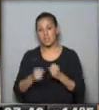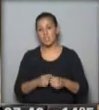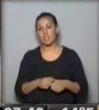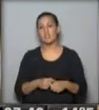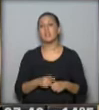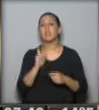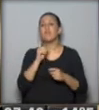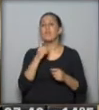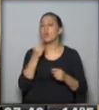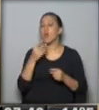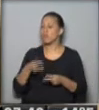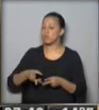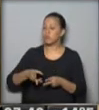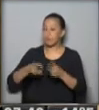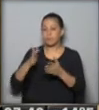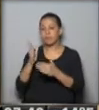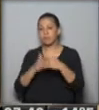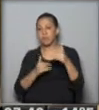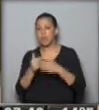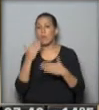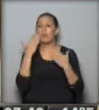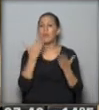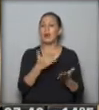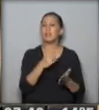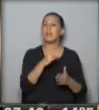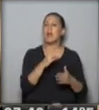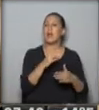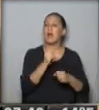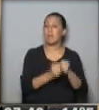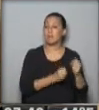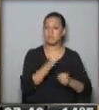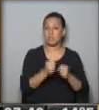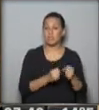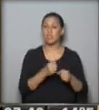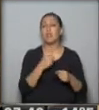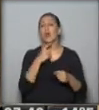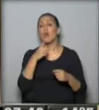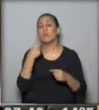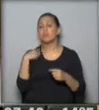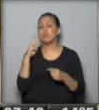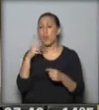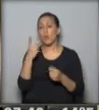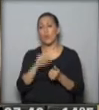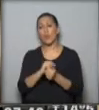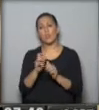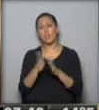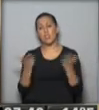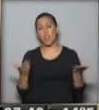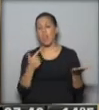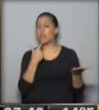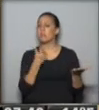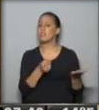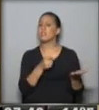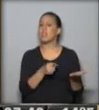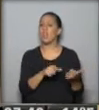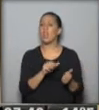propia estructura de las UTE que presentaron las empresas, y por ahí decía algún diario, veíamos que la empresa, que